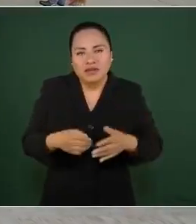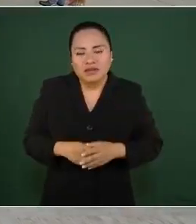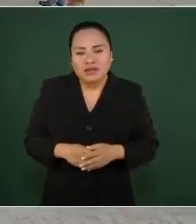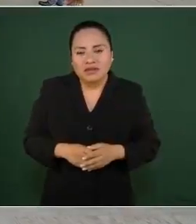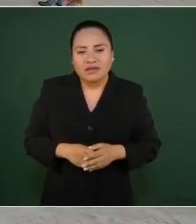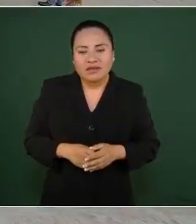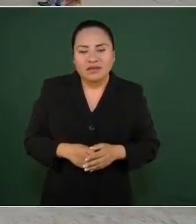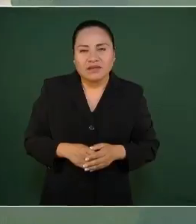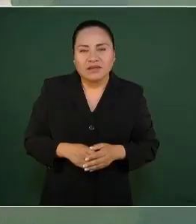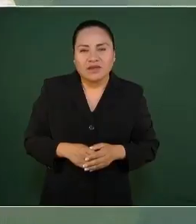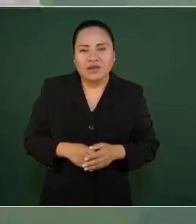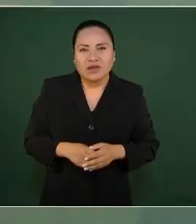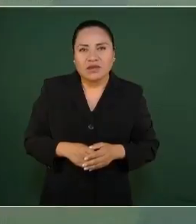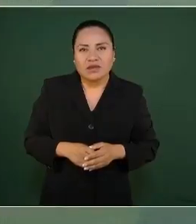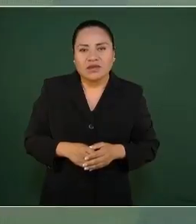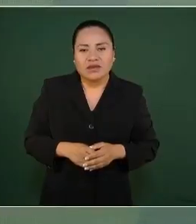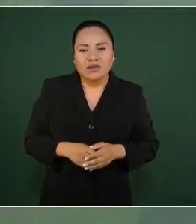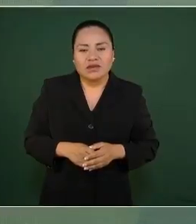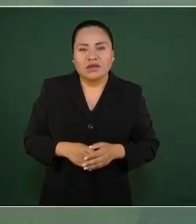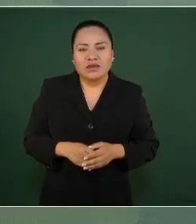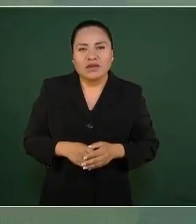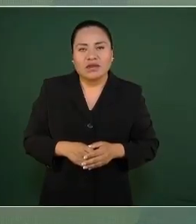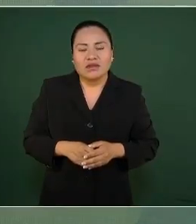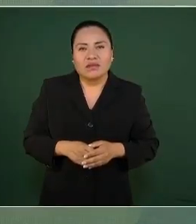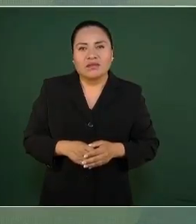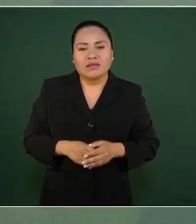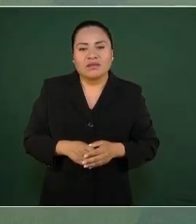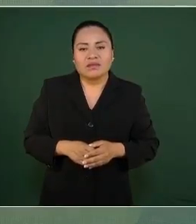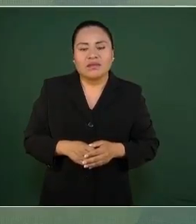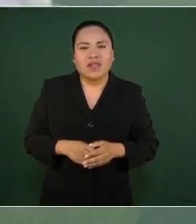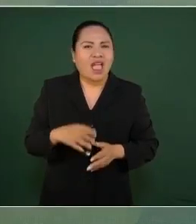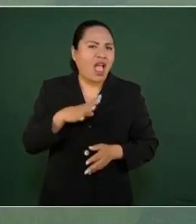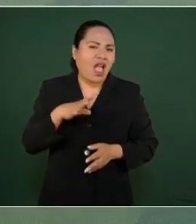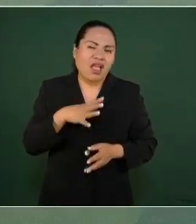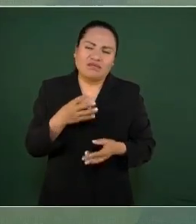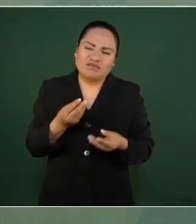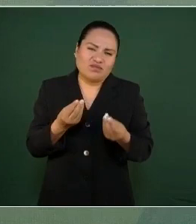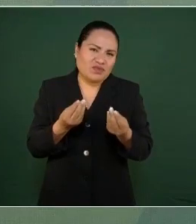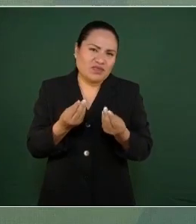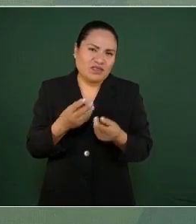Yo les voy, ayer me acordaba, porque hay muchas cosas